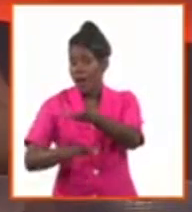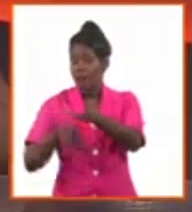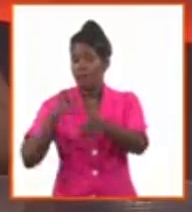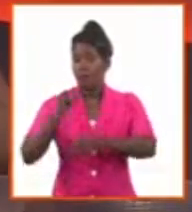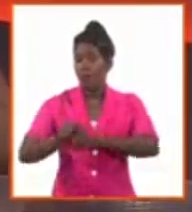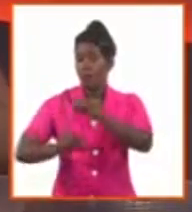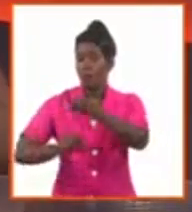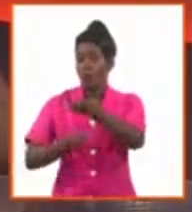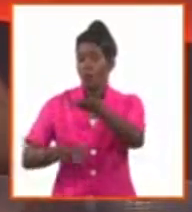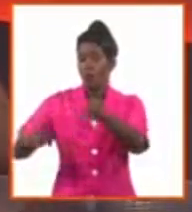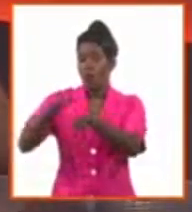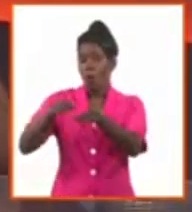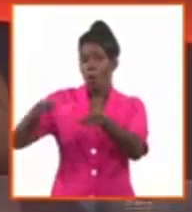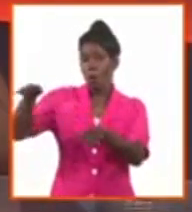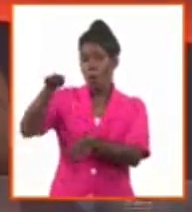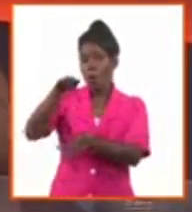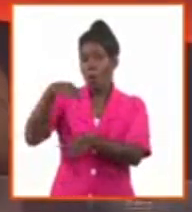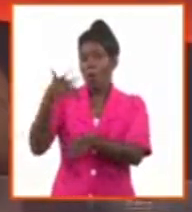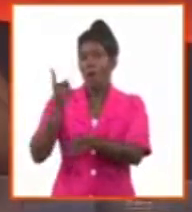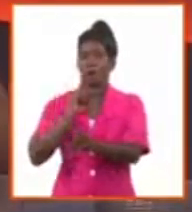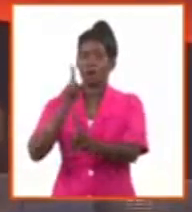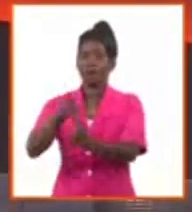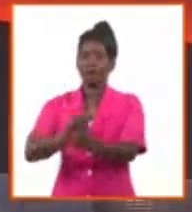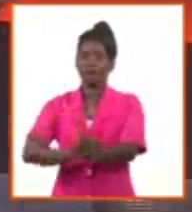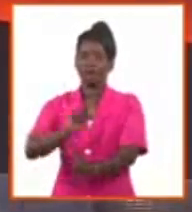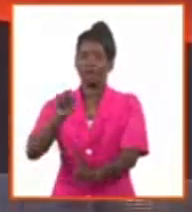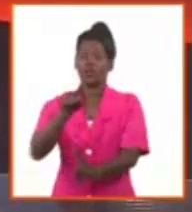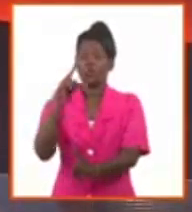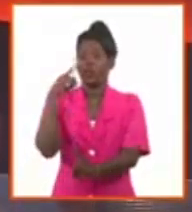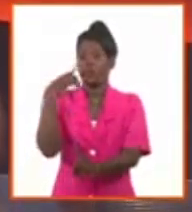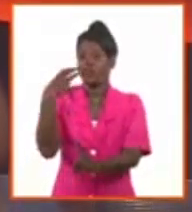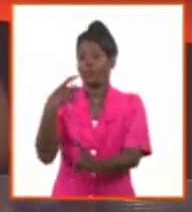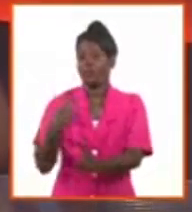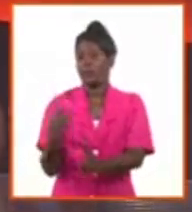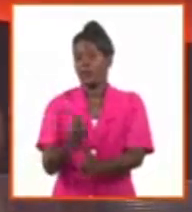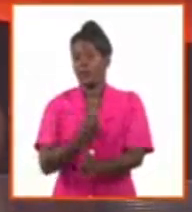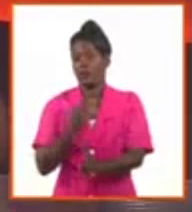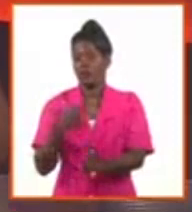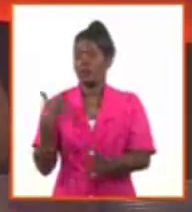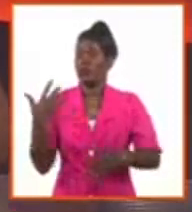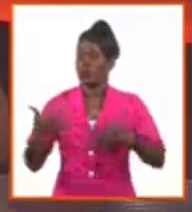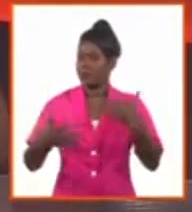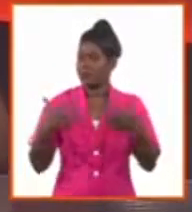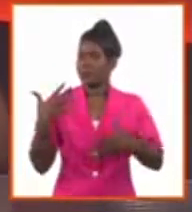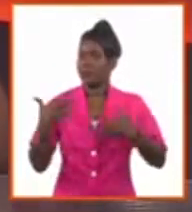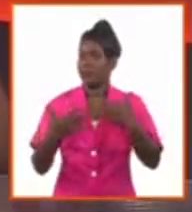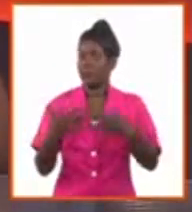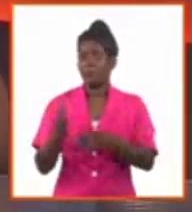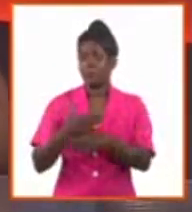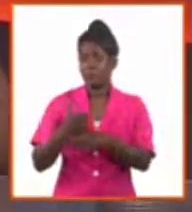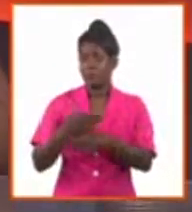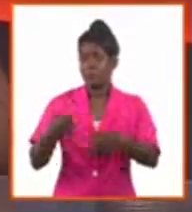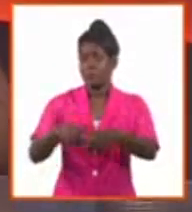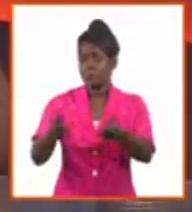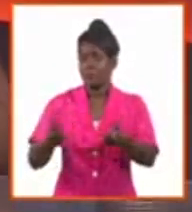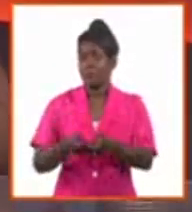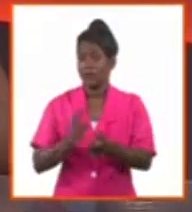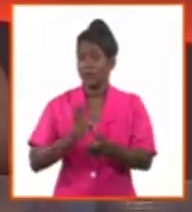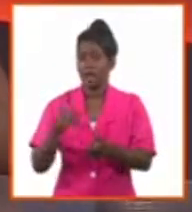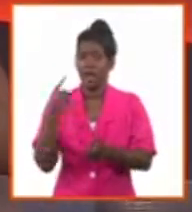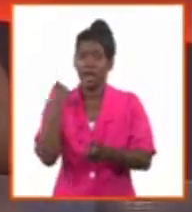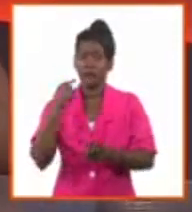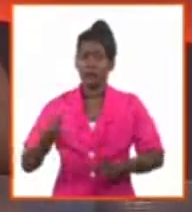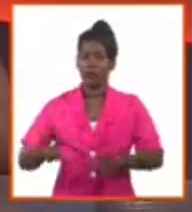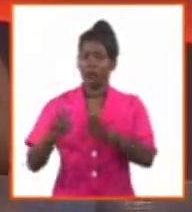los criterios que salgan de las brigadas sean más importantes que lo que han sido en anteriores congresos. Sobre todo, llevamos 100 años